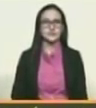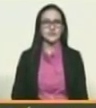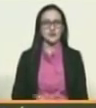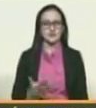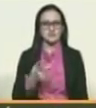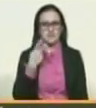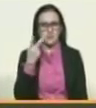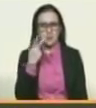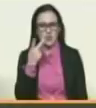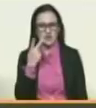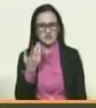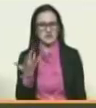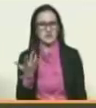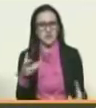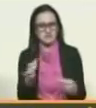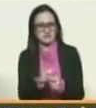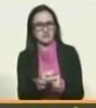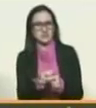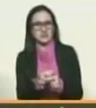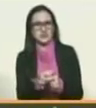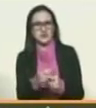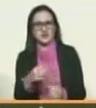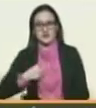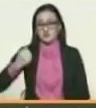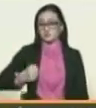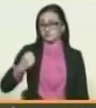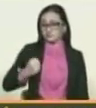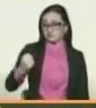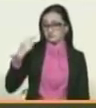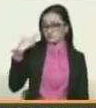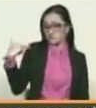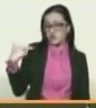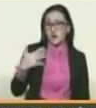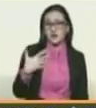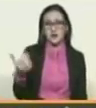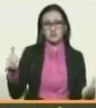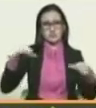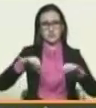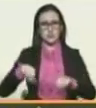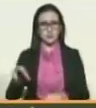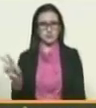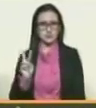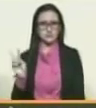Venezuela, pero que andan envalentonados por el mundo pidiendo la destrucción de nuestro país.